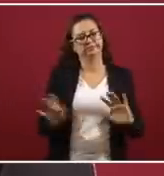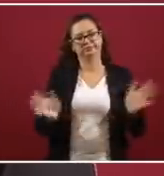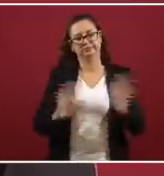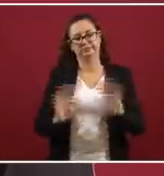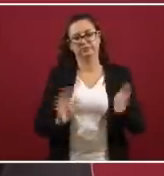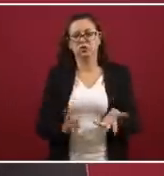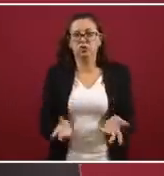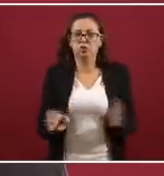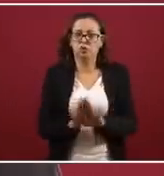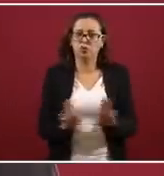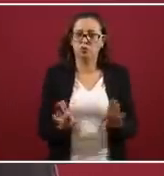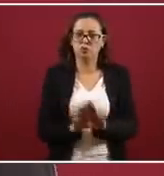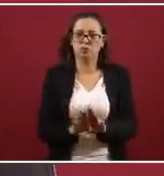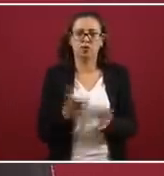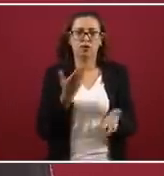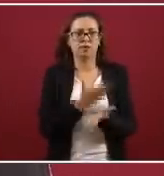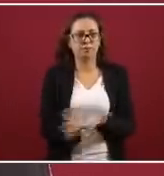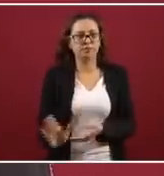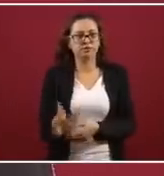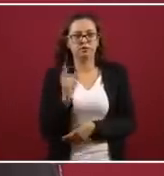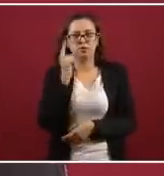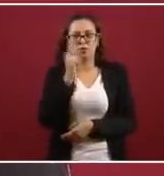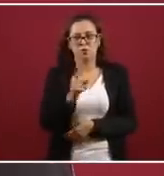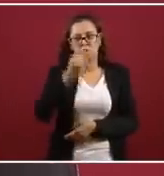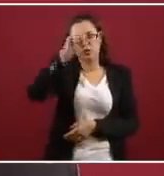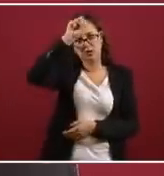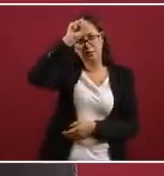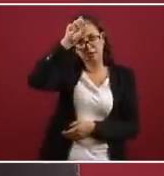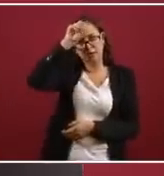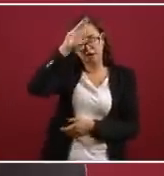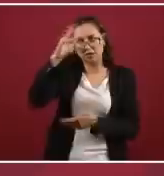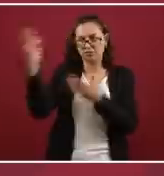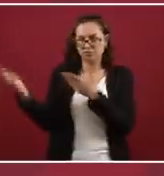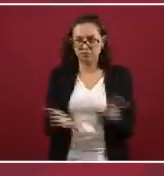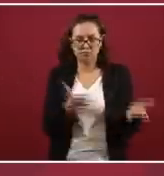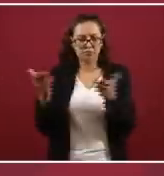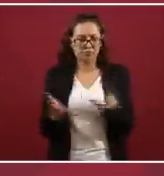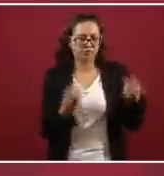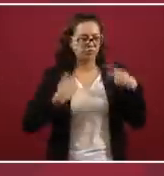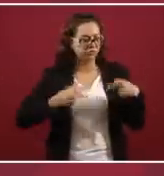de una mina que está dando trabajo, y quiero